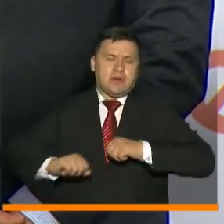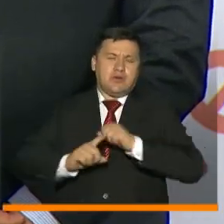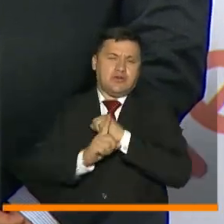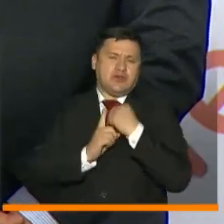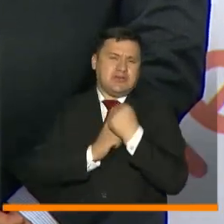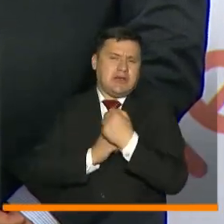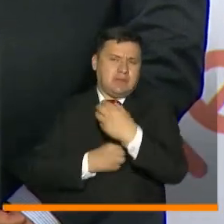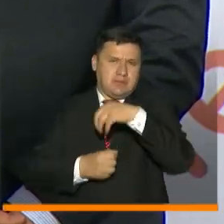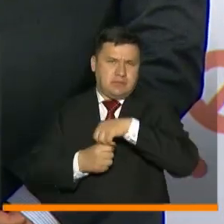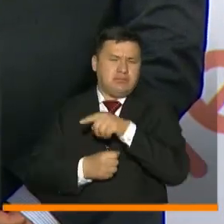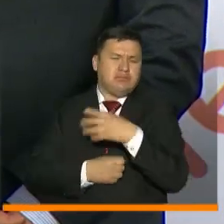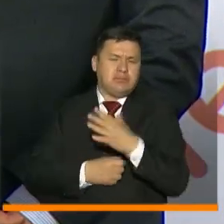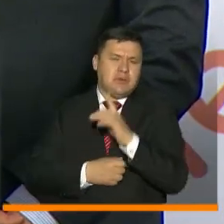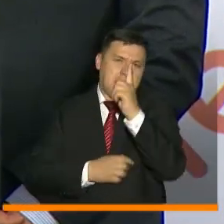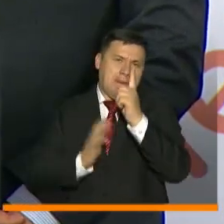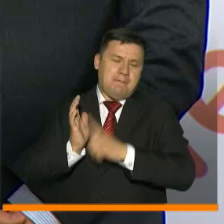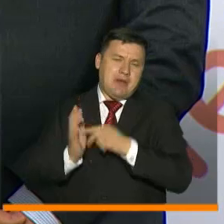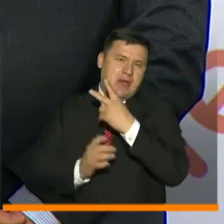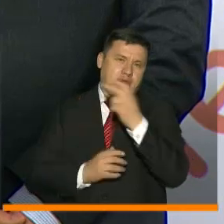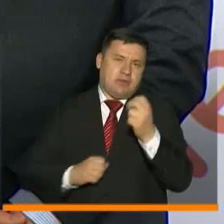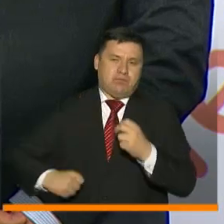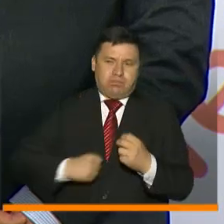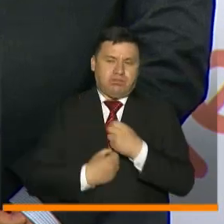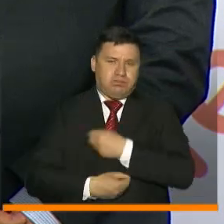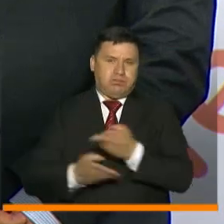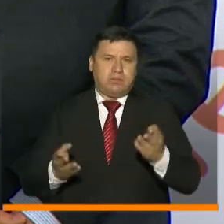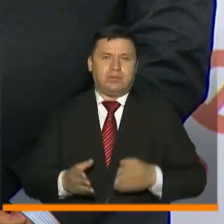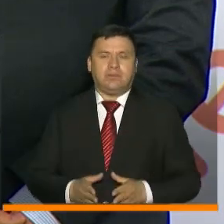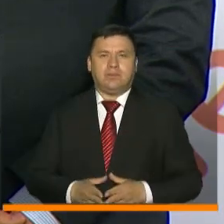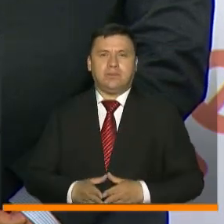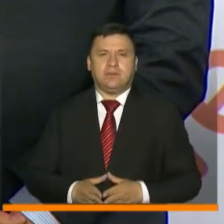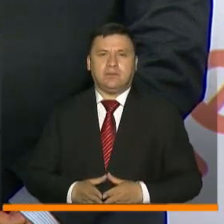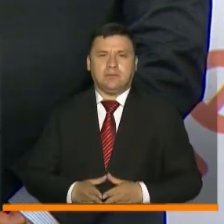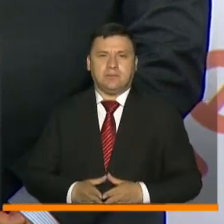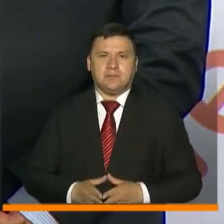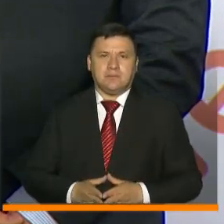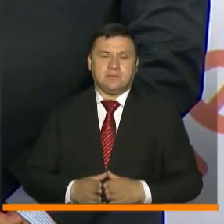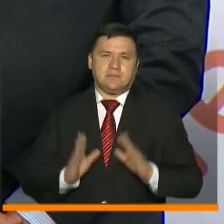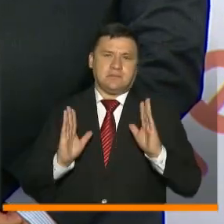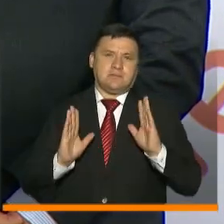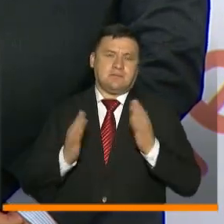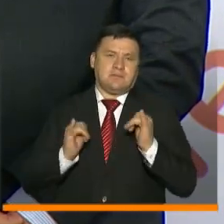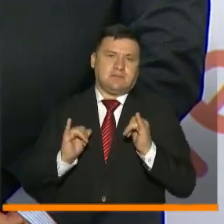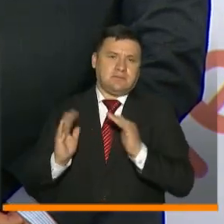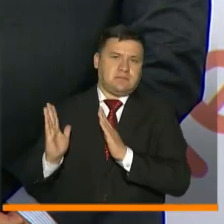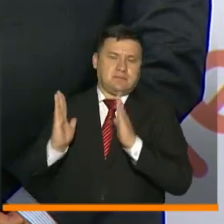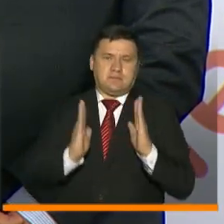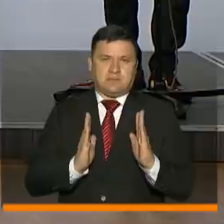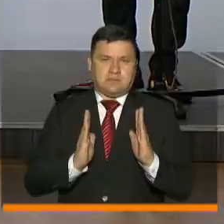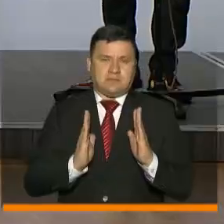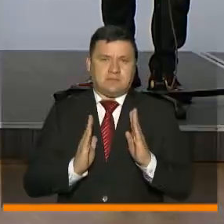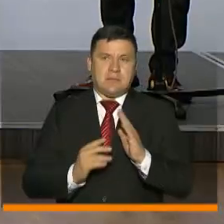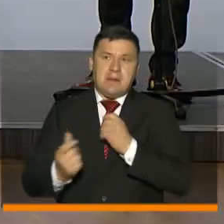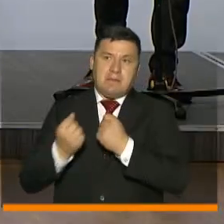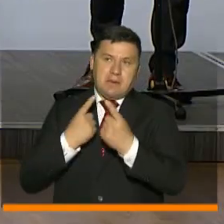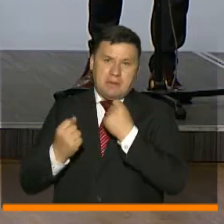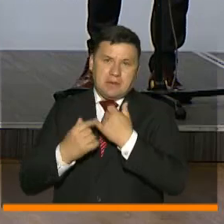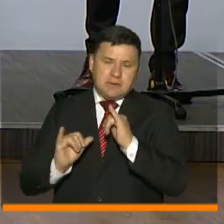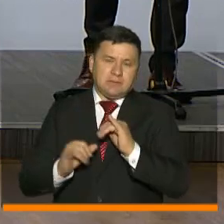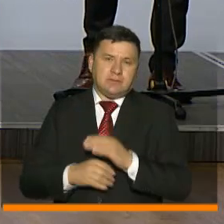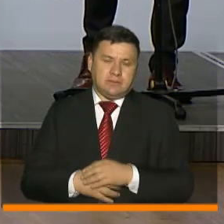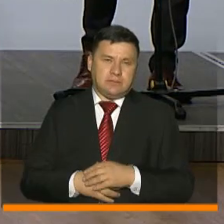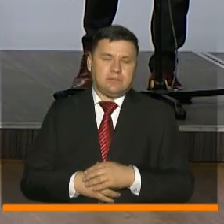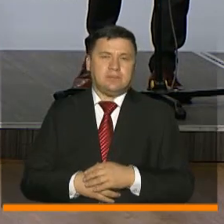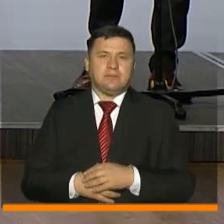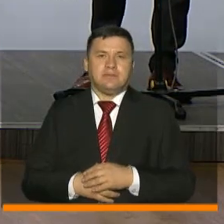social de cerca de 1.200 canastas alimentarias. Bueno, de esta manera le dimos paso a las preguntas de los periodistas